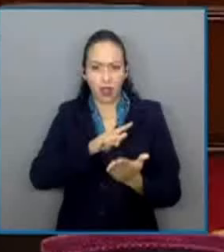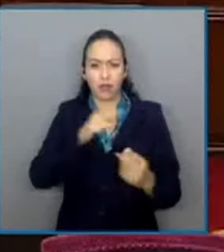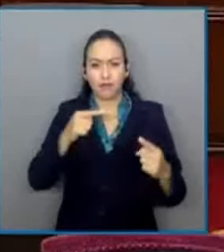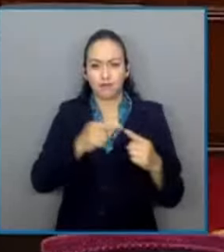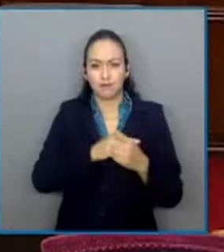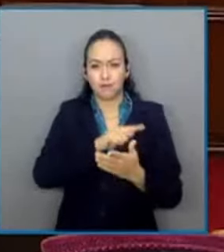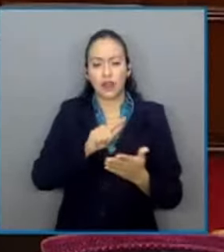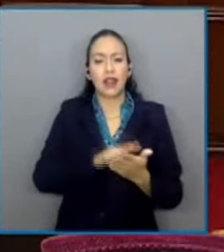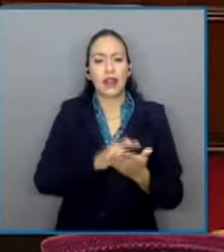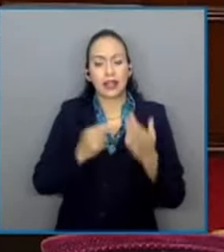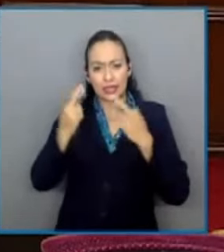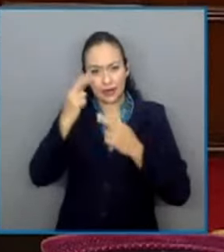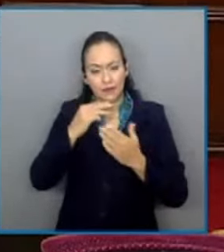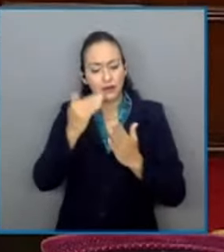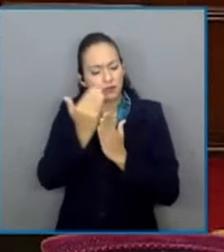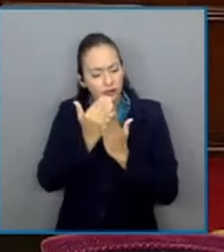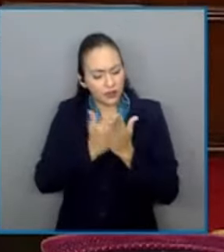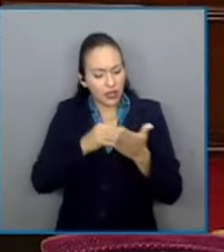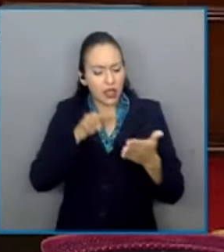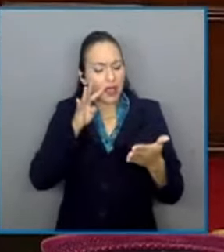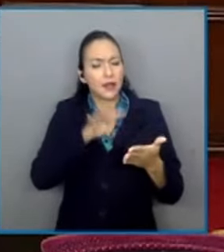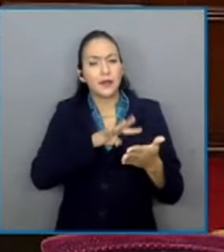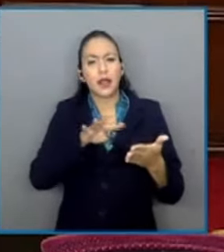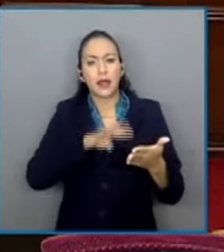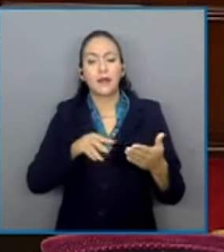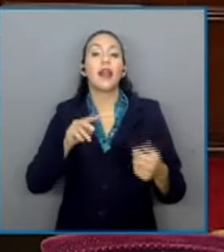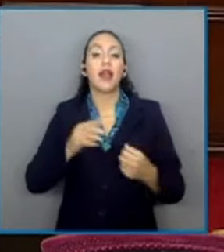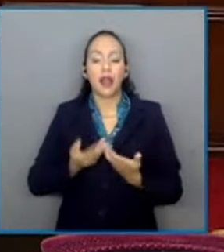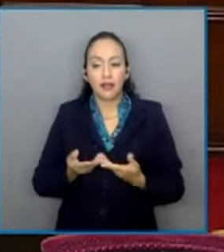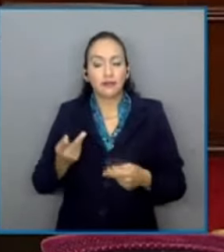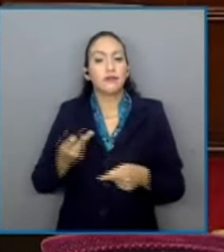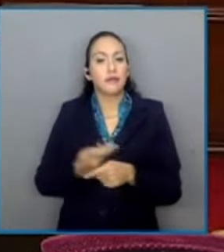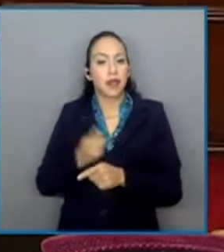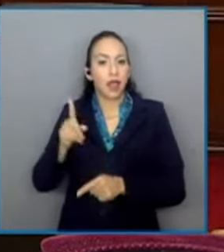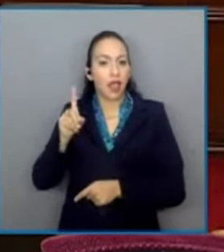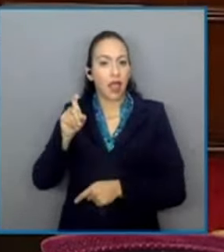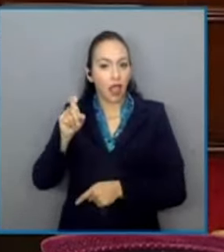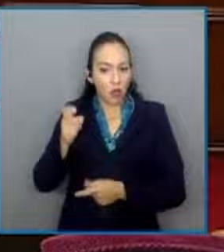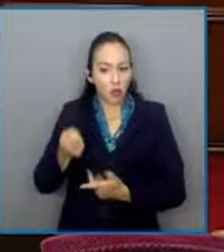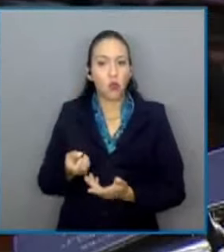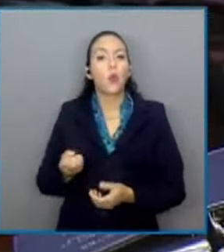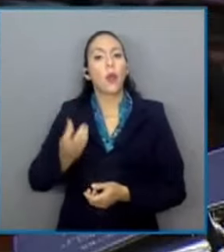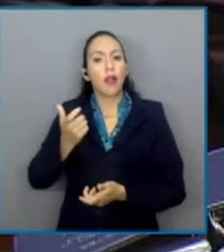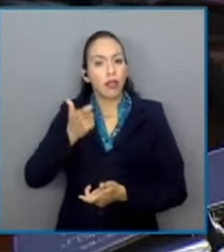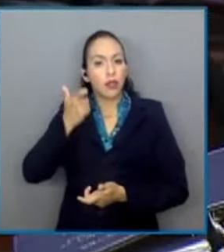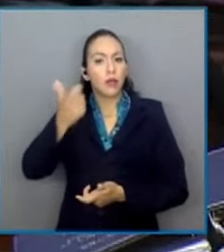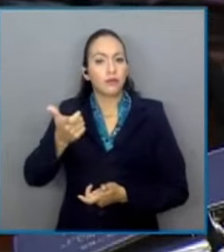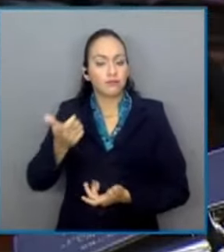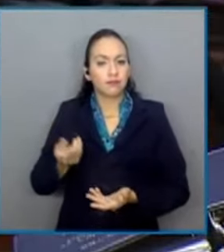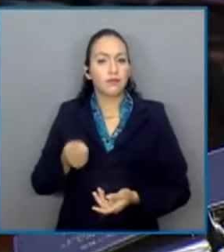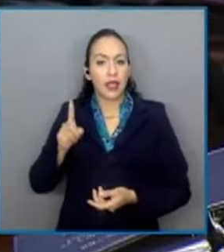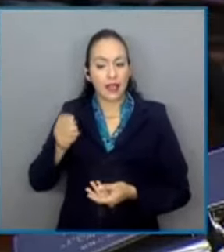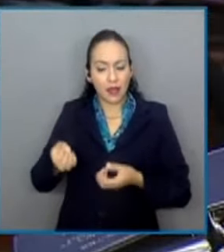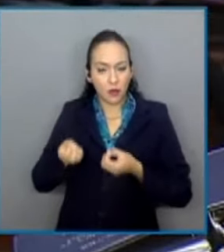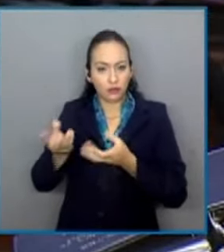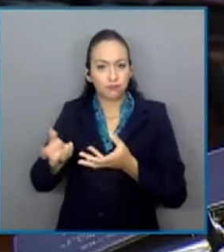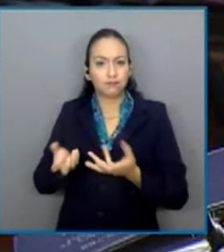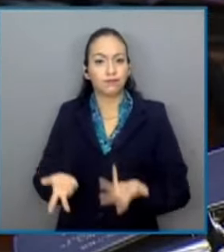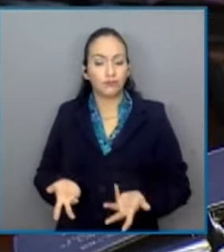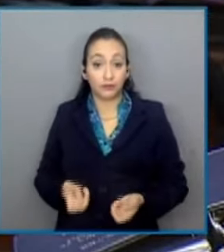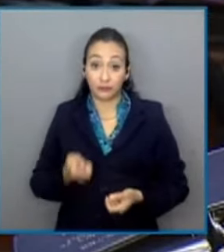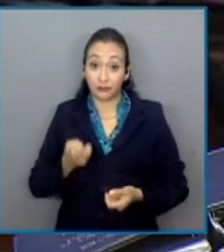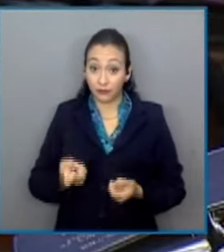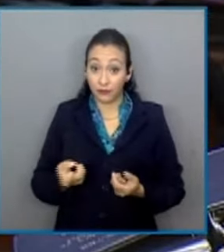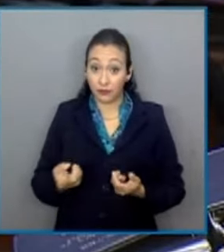que delegaban en la Junta de Agua Municipal fijar las tarifas para el suministro del vital líquido, lo que violaba el principio de reserva de